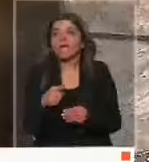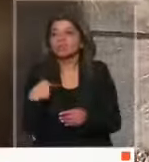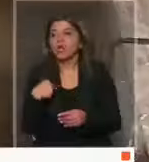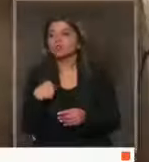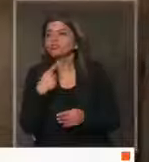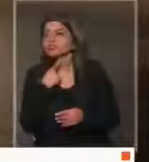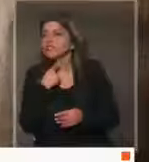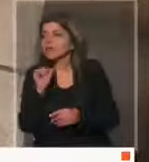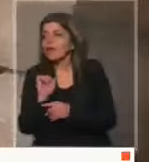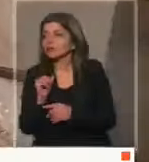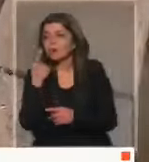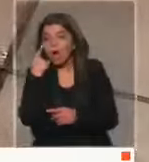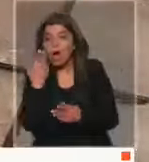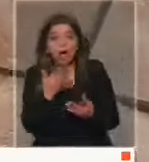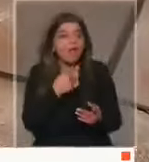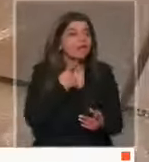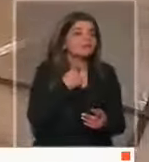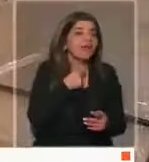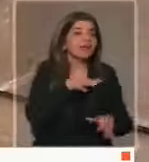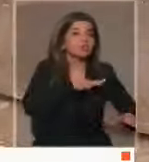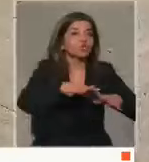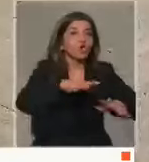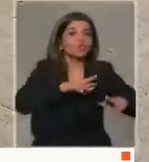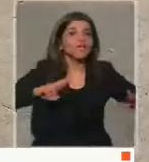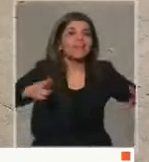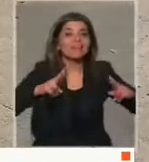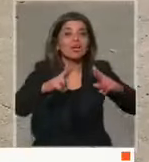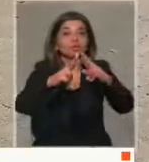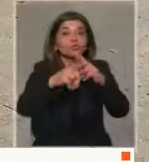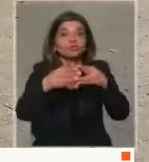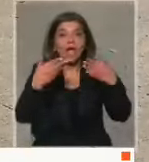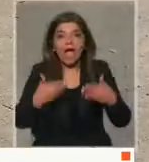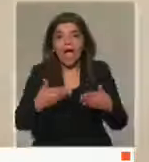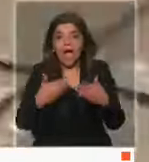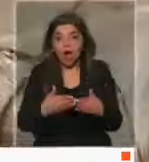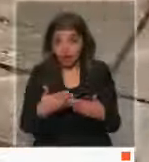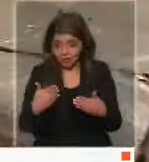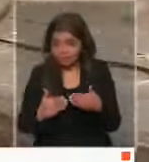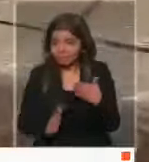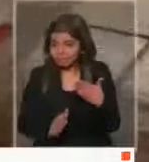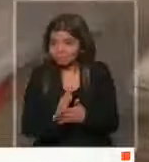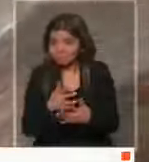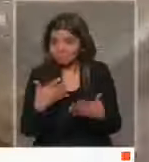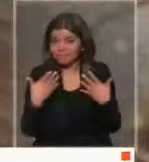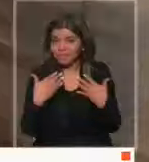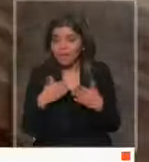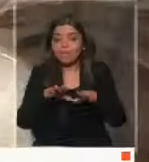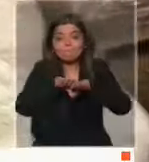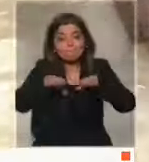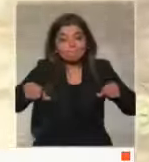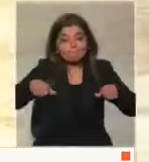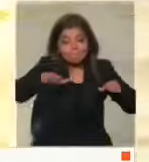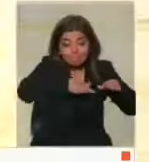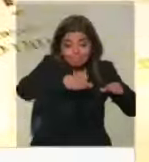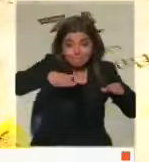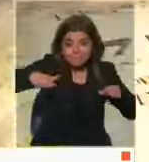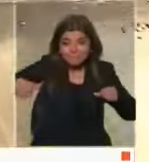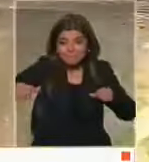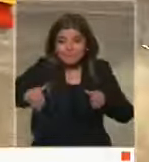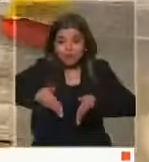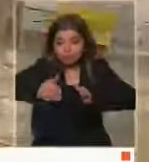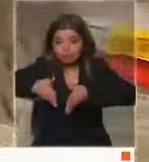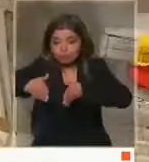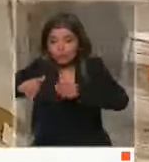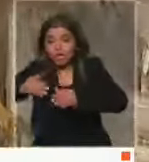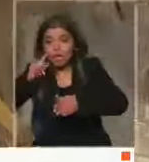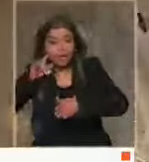Esta vez, en cambio, se interesó por los materiales de construcción ahora que se viene el buen tiempo. Los pisos flotantes igual están buenos, porque ahí te fijas, son